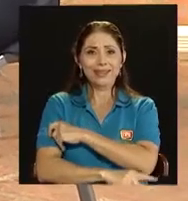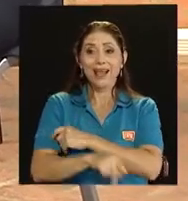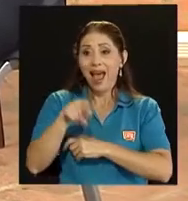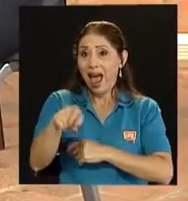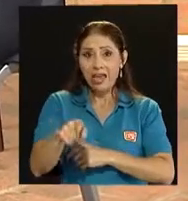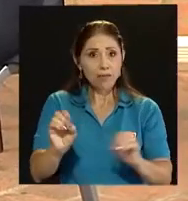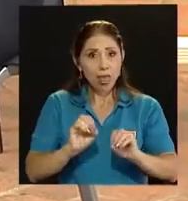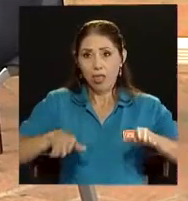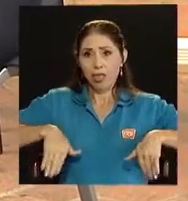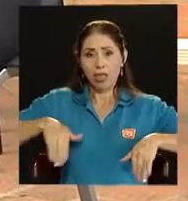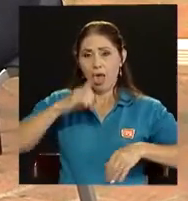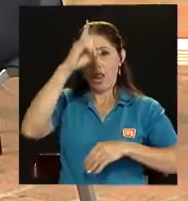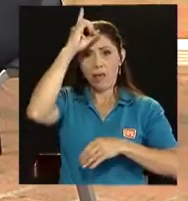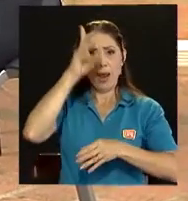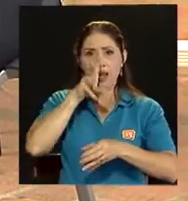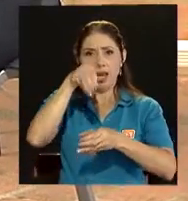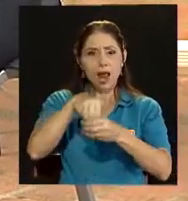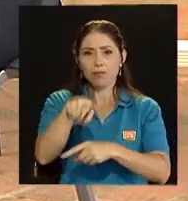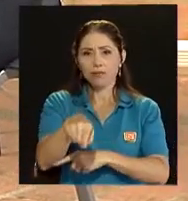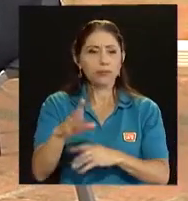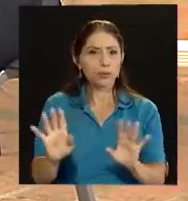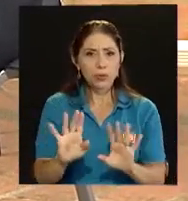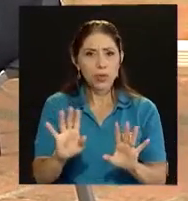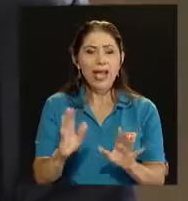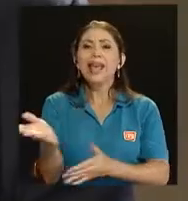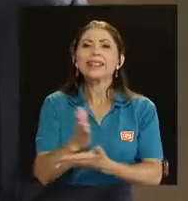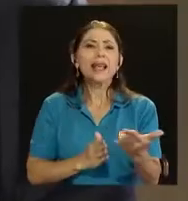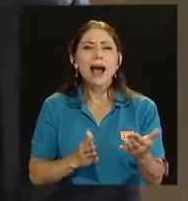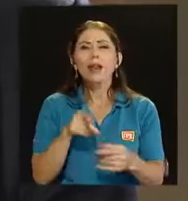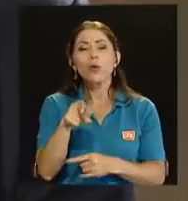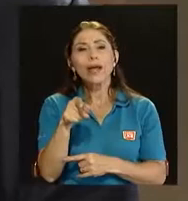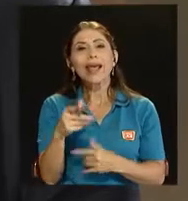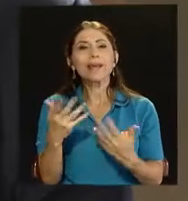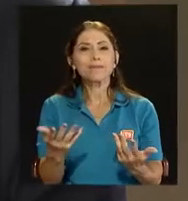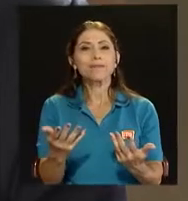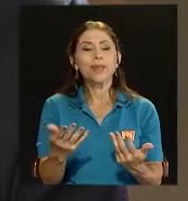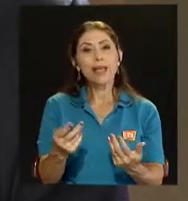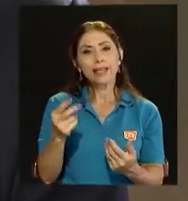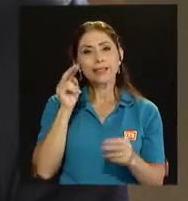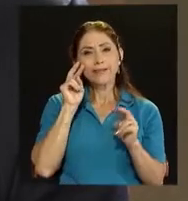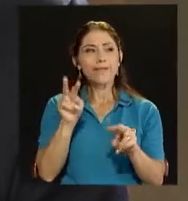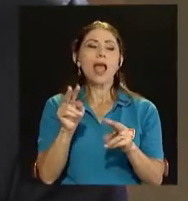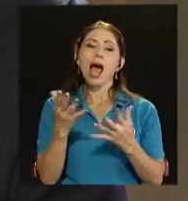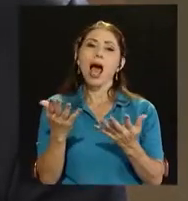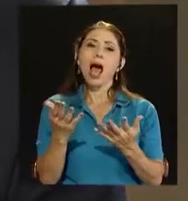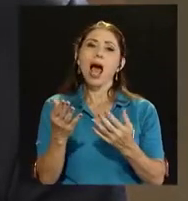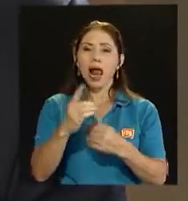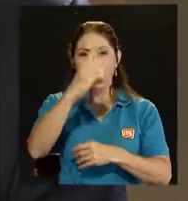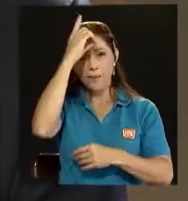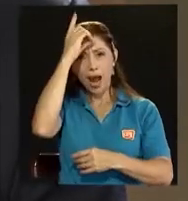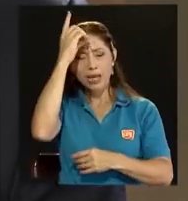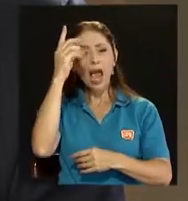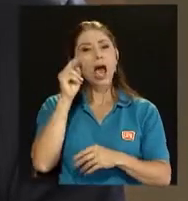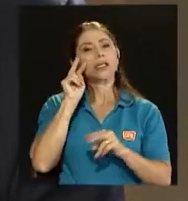entre ellos, sino es algo que se consideraba a Alemania un país